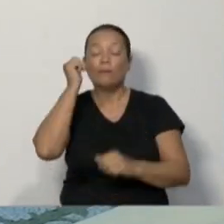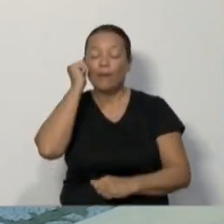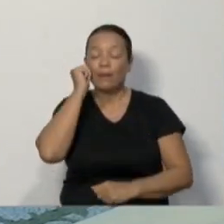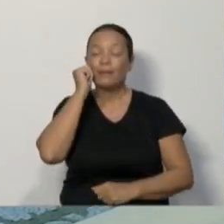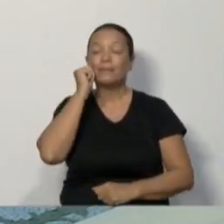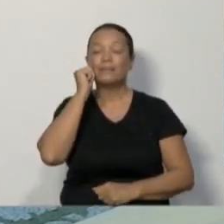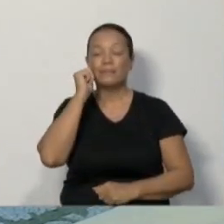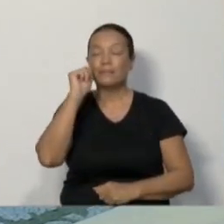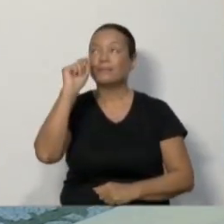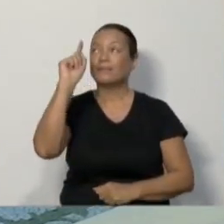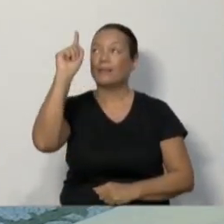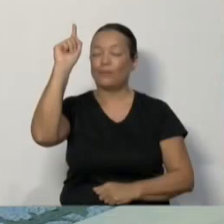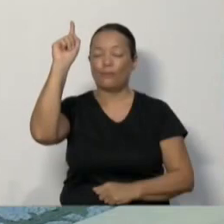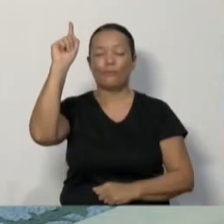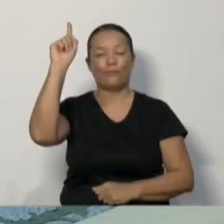Caminaré